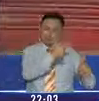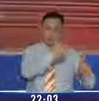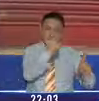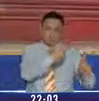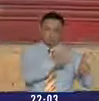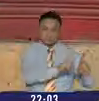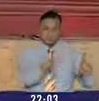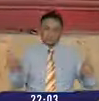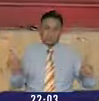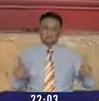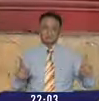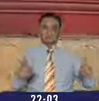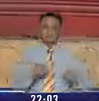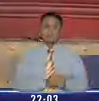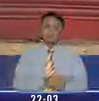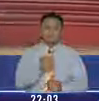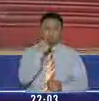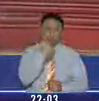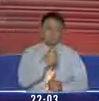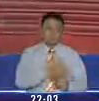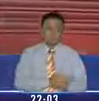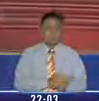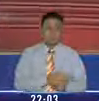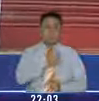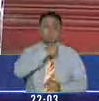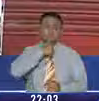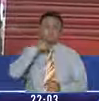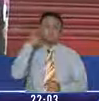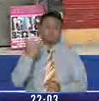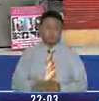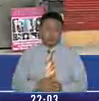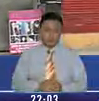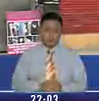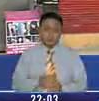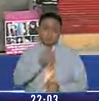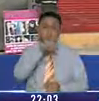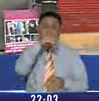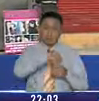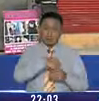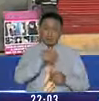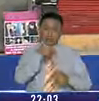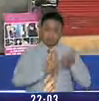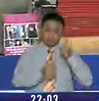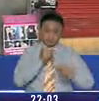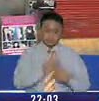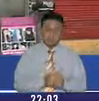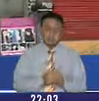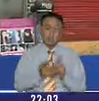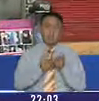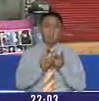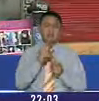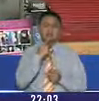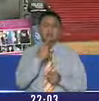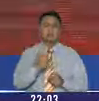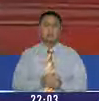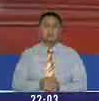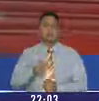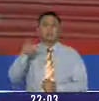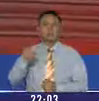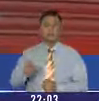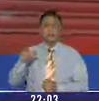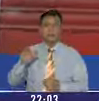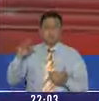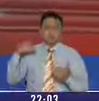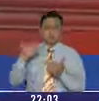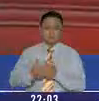persona. En el local se pudo observar botellas de cerveza, lo que hace presumir que estaban tomando. Vecinos rumoraban que los asesinos a sueldo